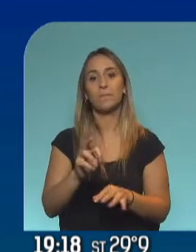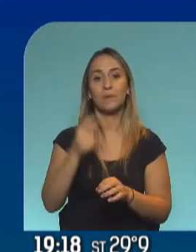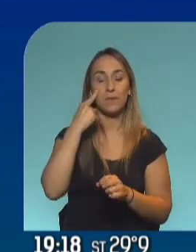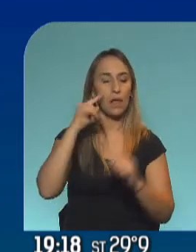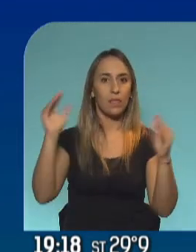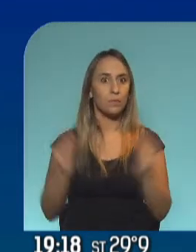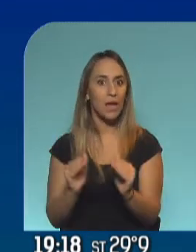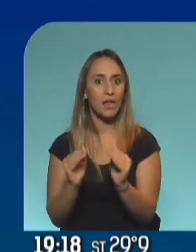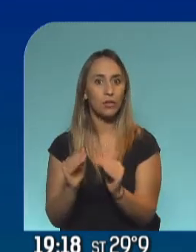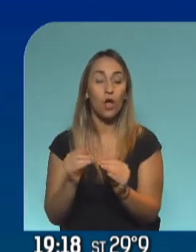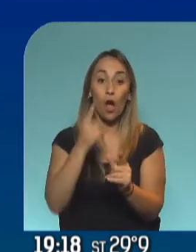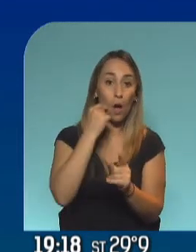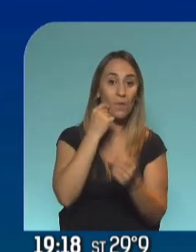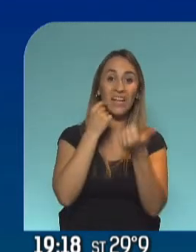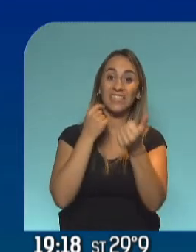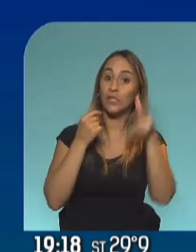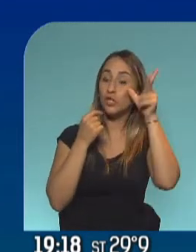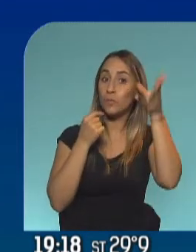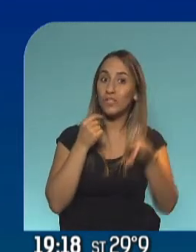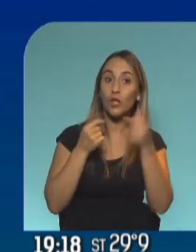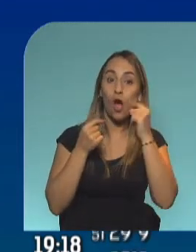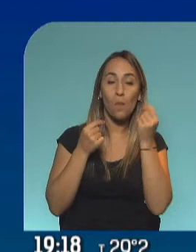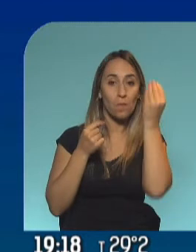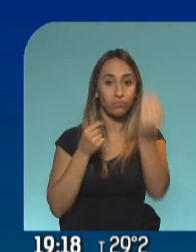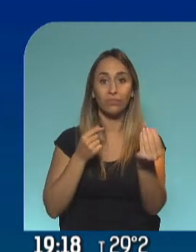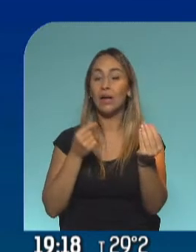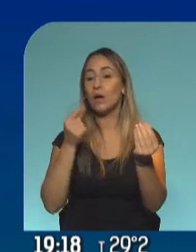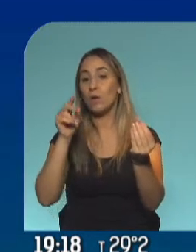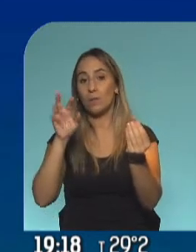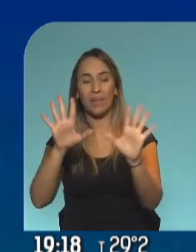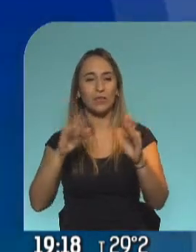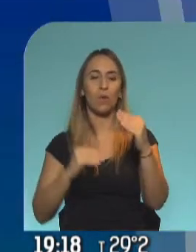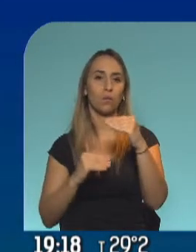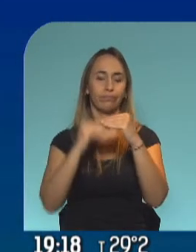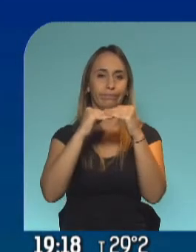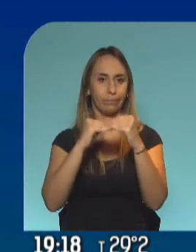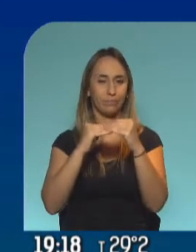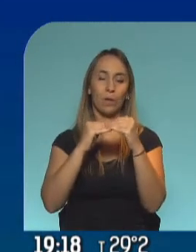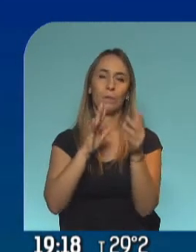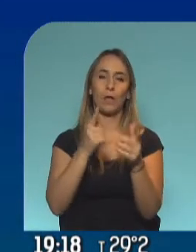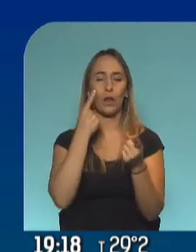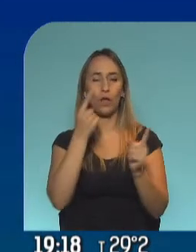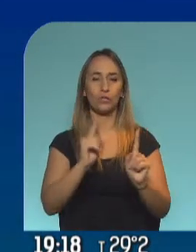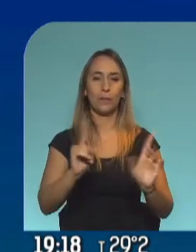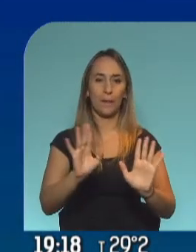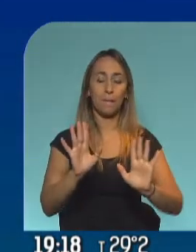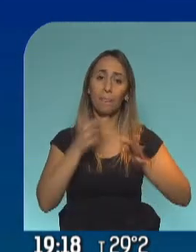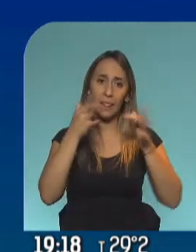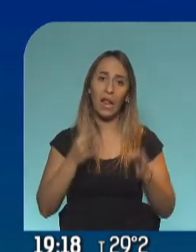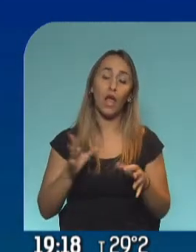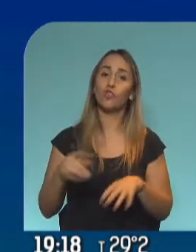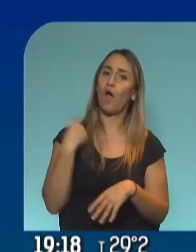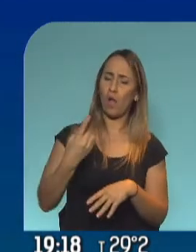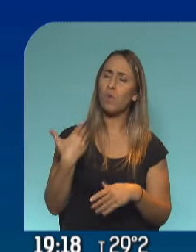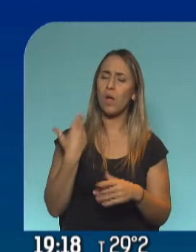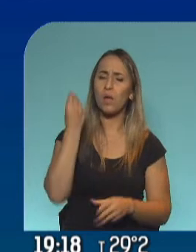achica? Varones, 68%. Esto es lo que llamamos el techo de cristal. Un techo que no se ve. En teoría todos podemos acceder a determinados